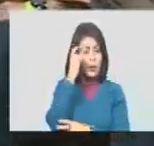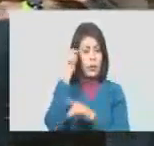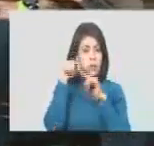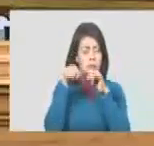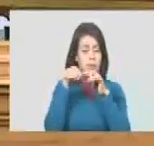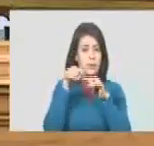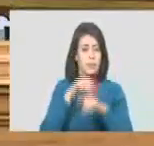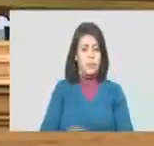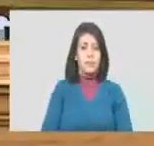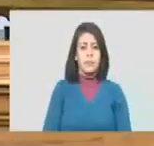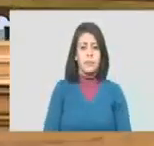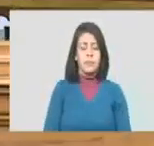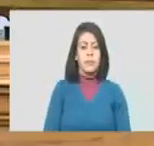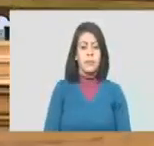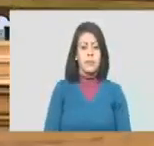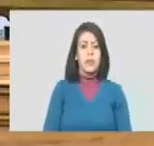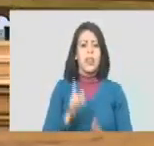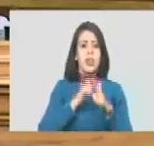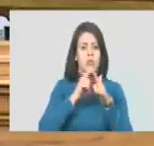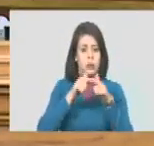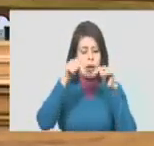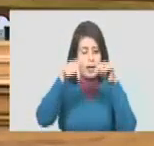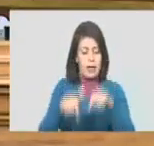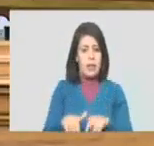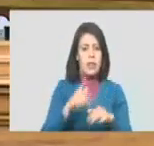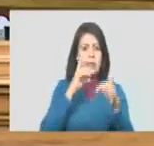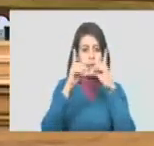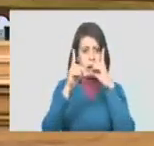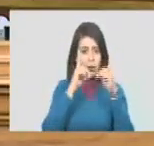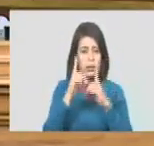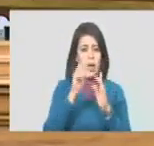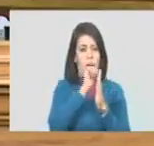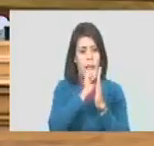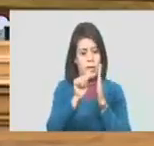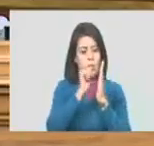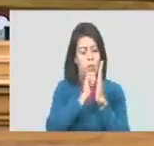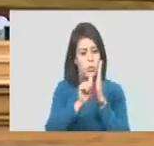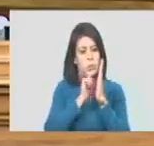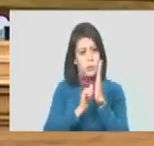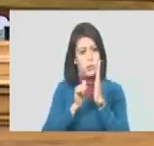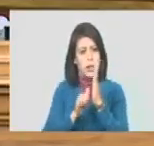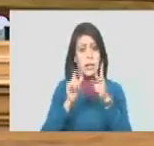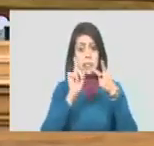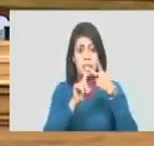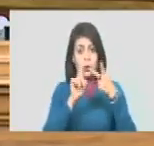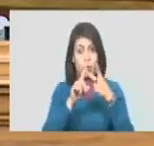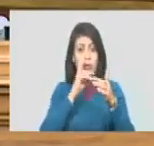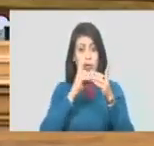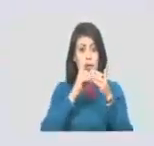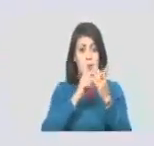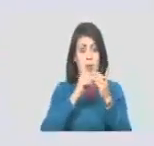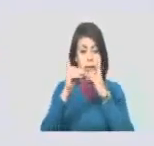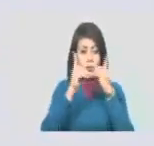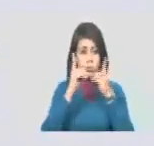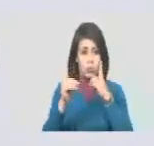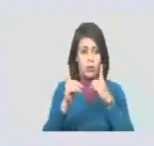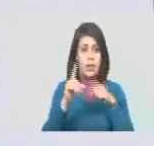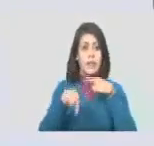el Día Mundial de Personas con Trastorno del Espectro Autista, íbamos a discutir artículo por artículo en segunda discusión